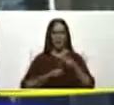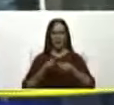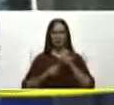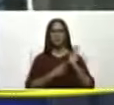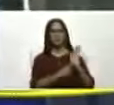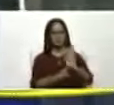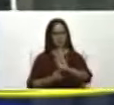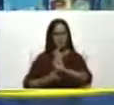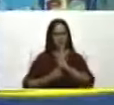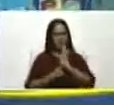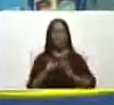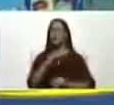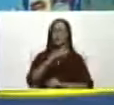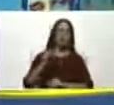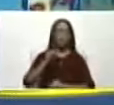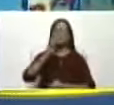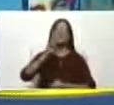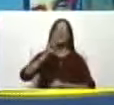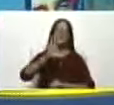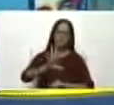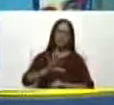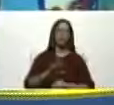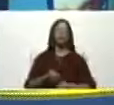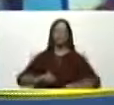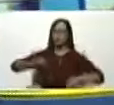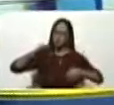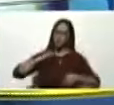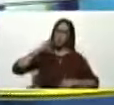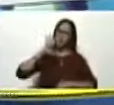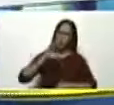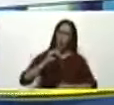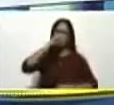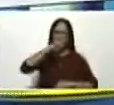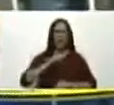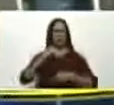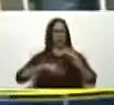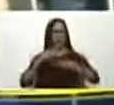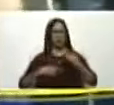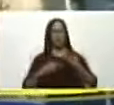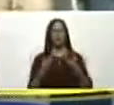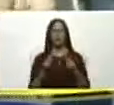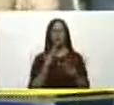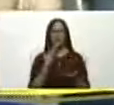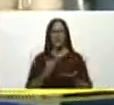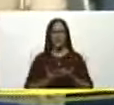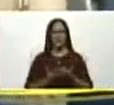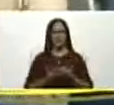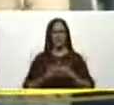son 25, sino ahora son 50 años de revolución. Muchas gracias.